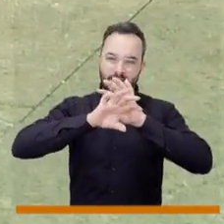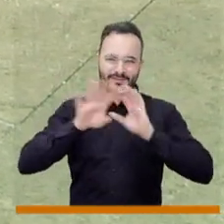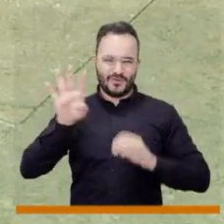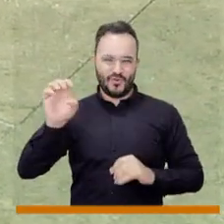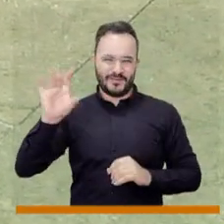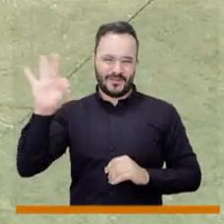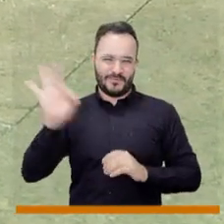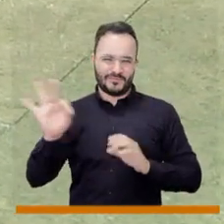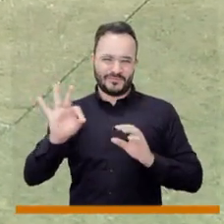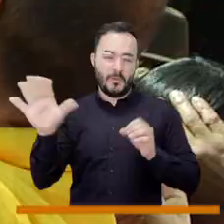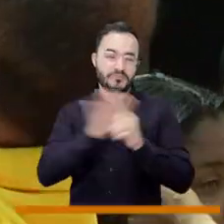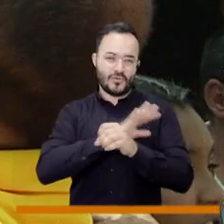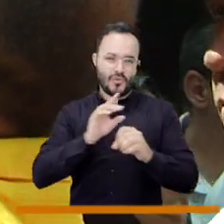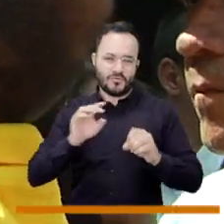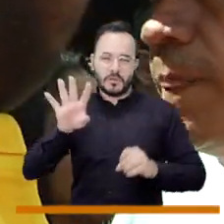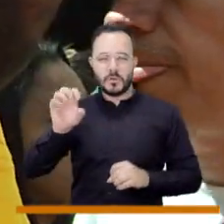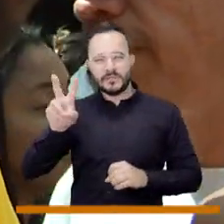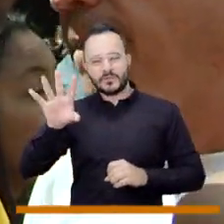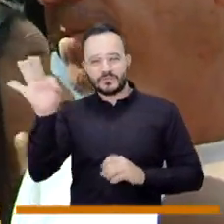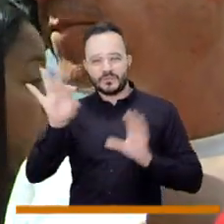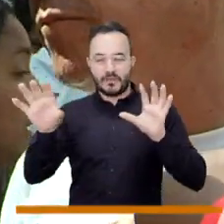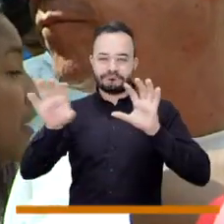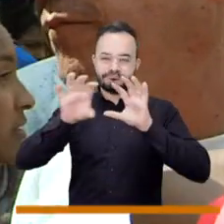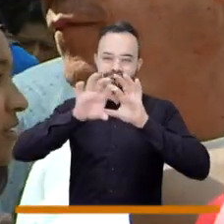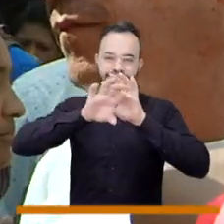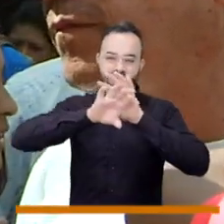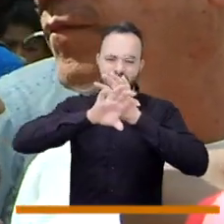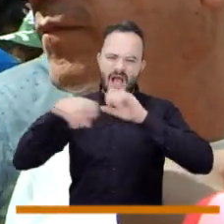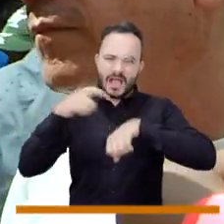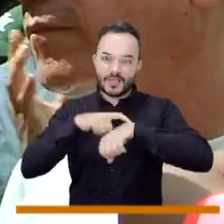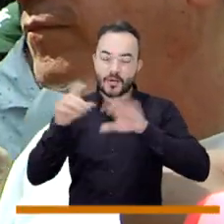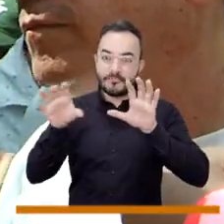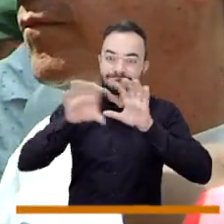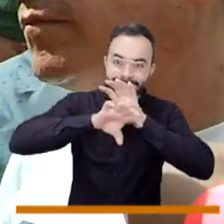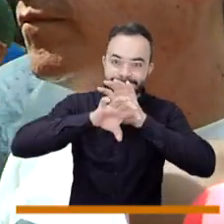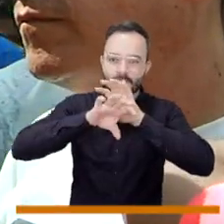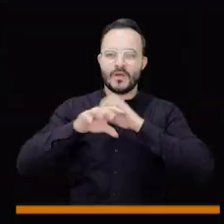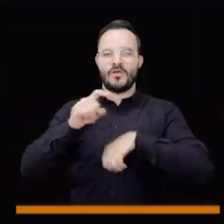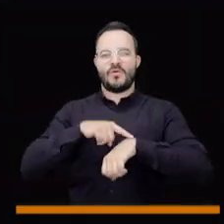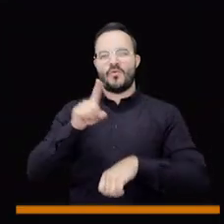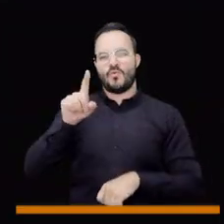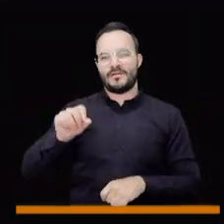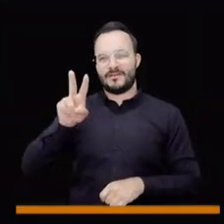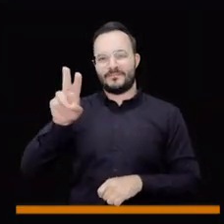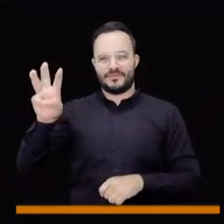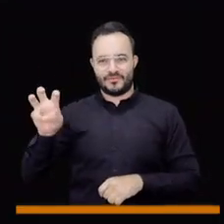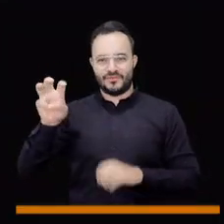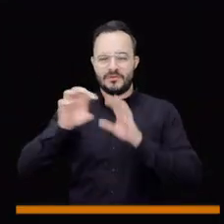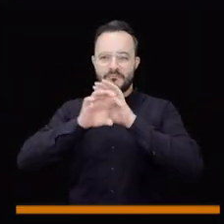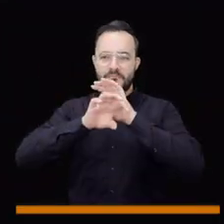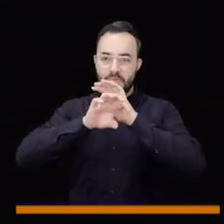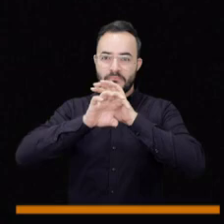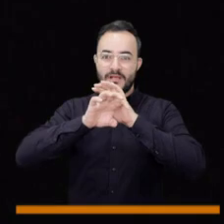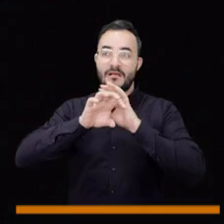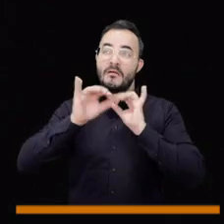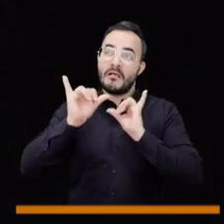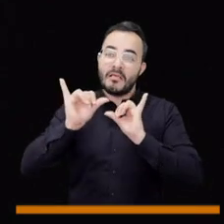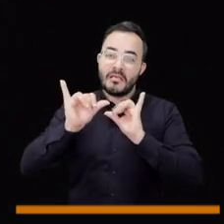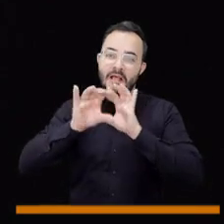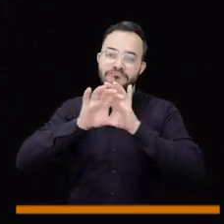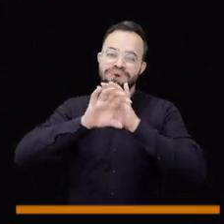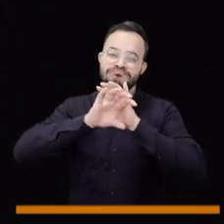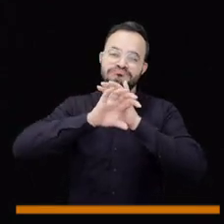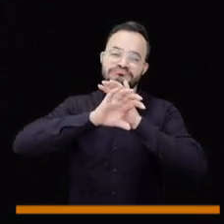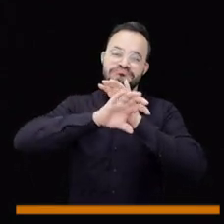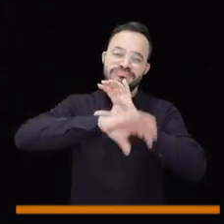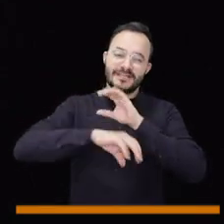dije que es hasta el 90%, 92% aproximadamente, va a ser a la 1:28. Y si no alcanzaron, pues eso dura hasta